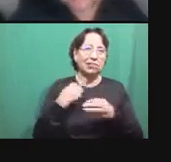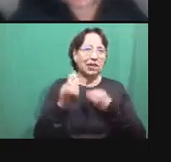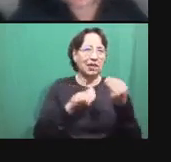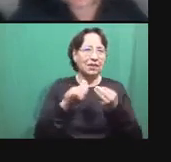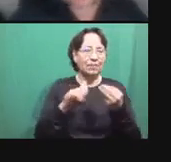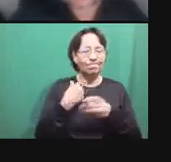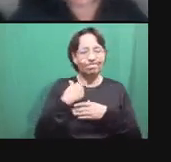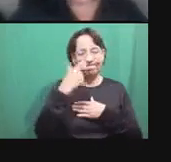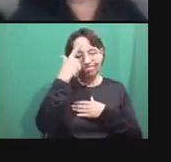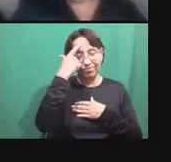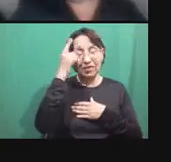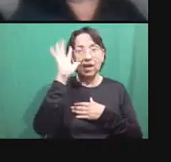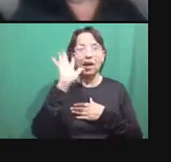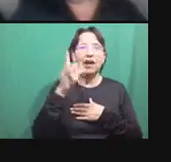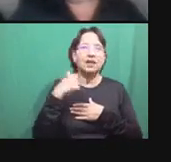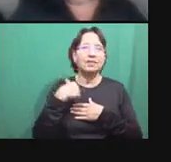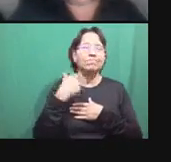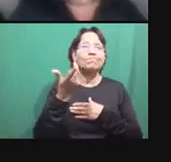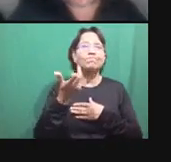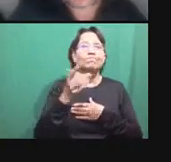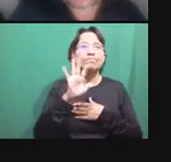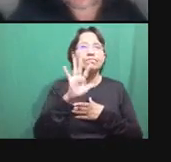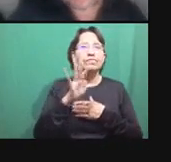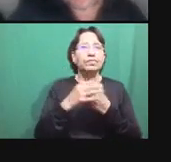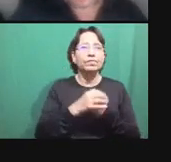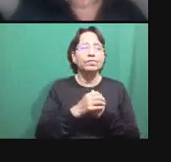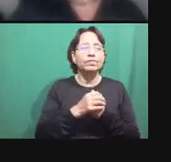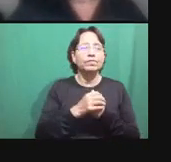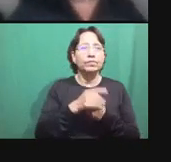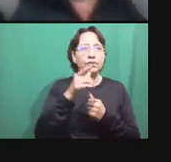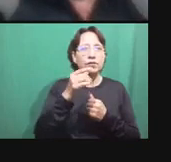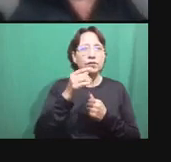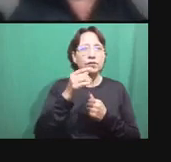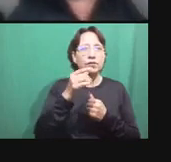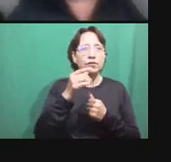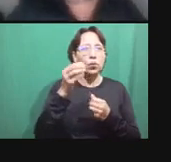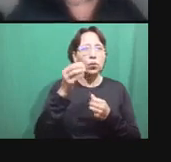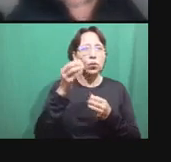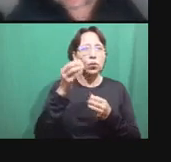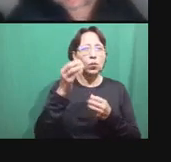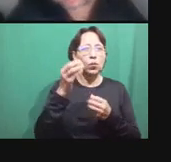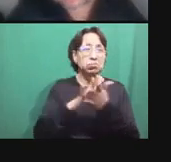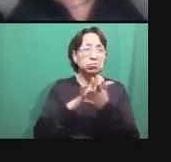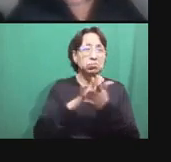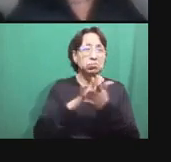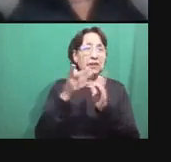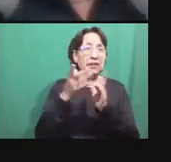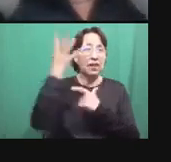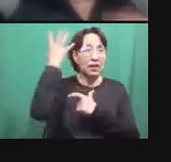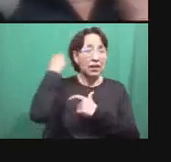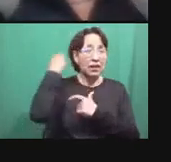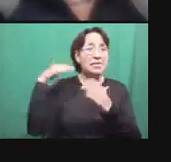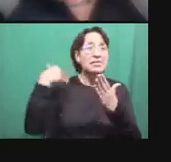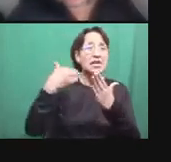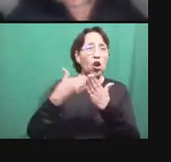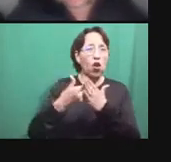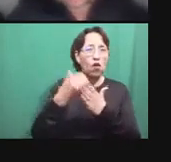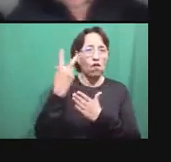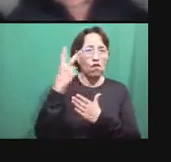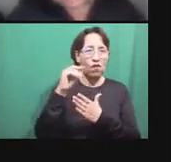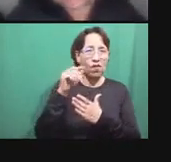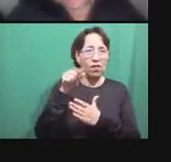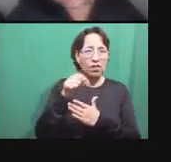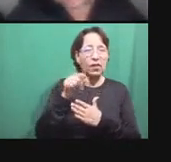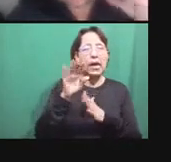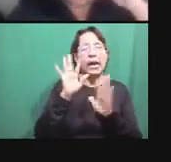reproducciones, de secciones de edificios desaparecidos de la calle de Ayacucho durante el siglo XX. Esas secciones